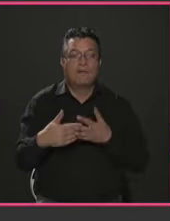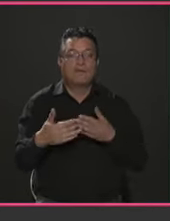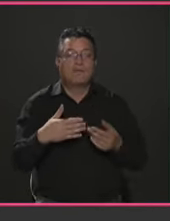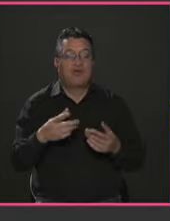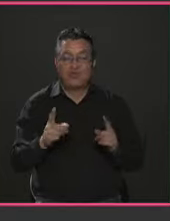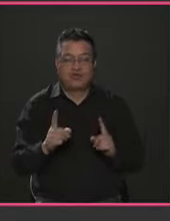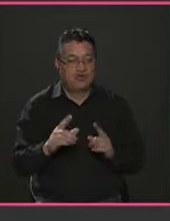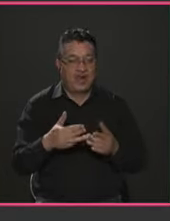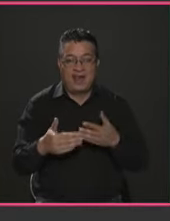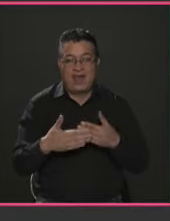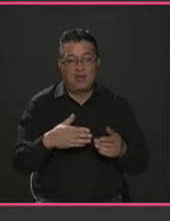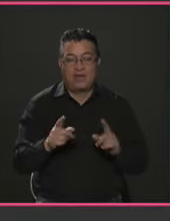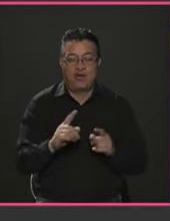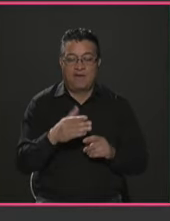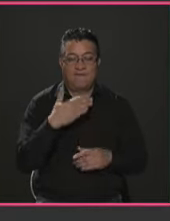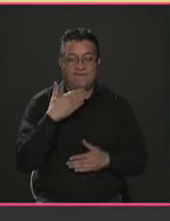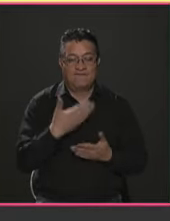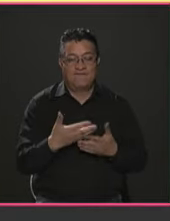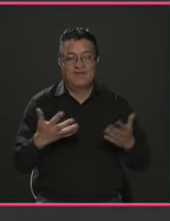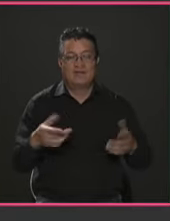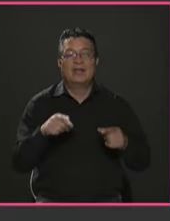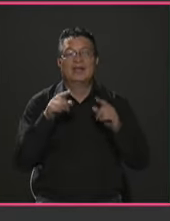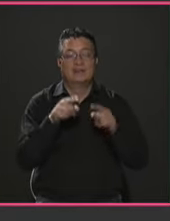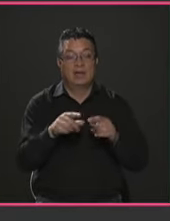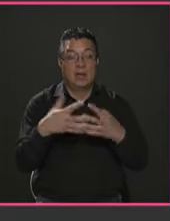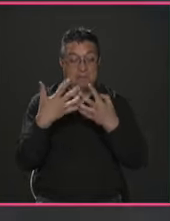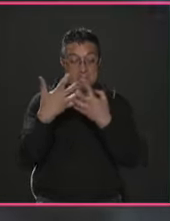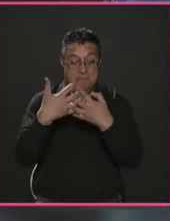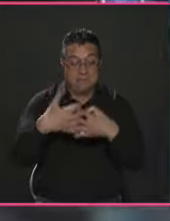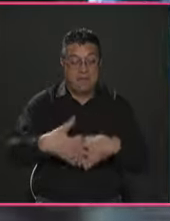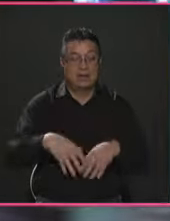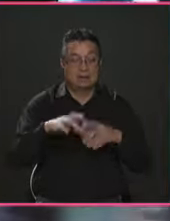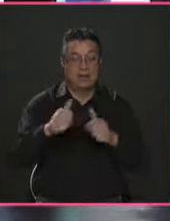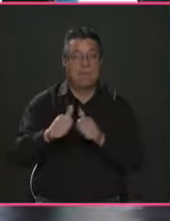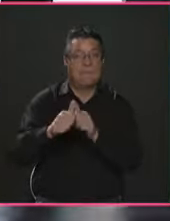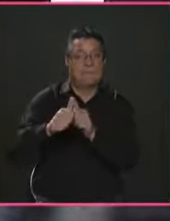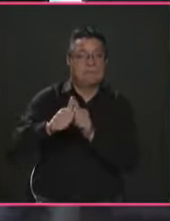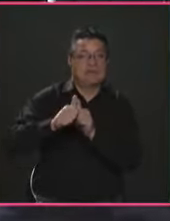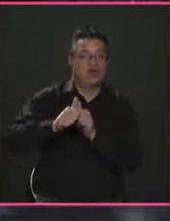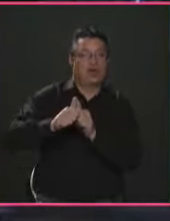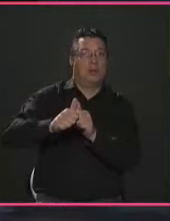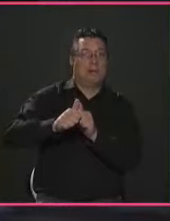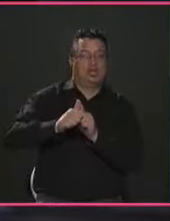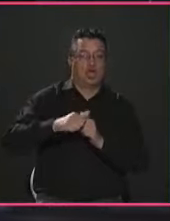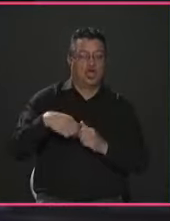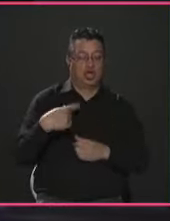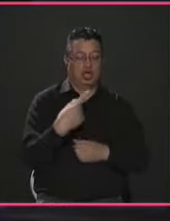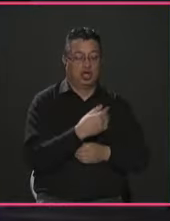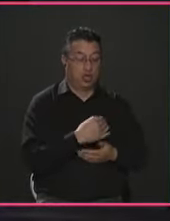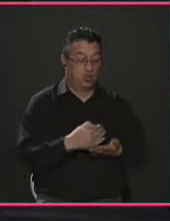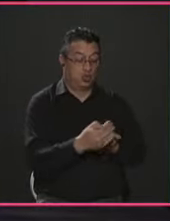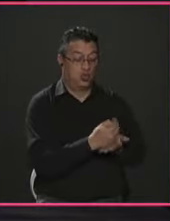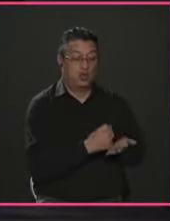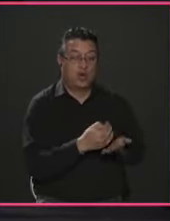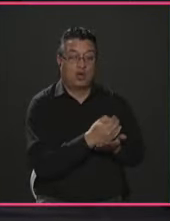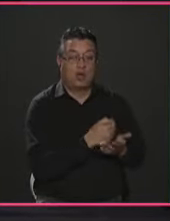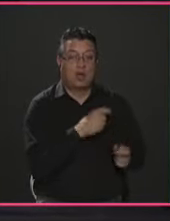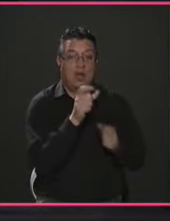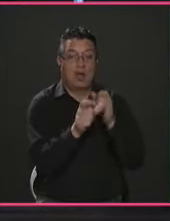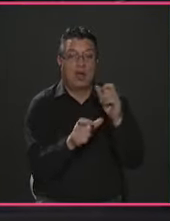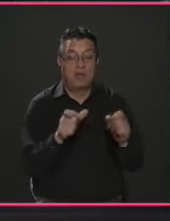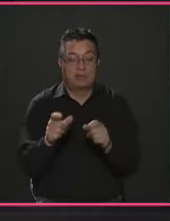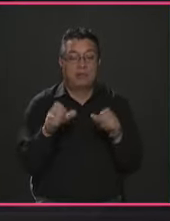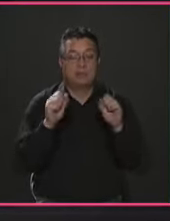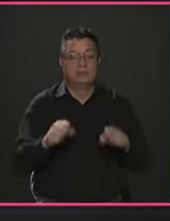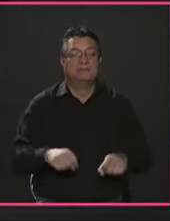aparte de eso dijo que estas máquinas iban a poner presión sobre Los sueldos de las personas y que iba a llevar a